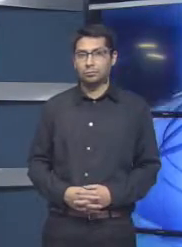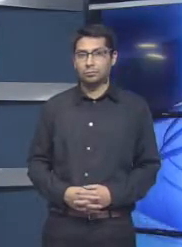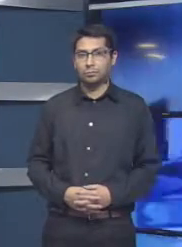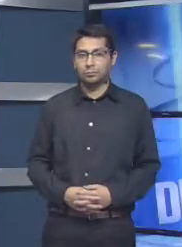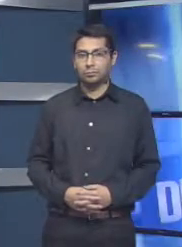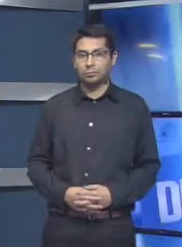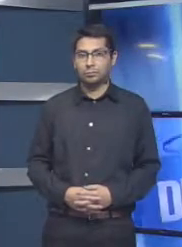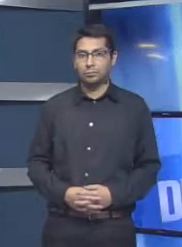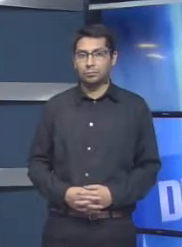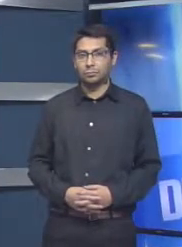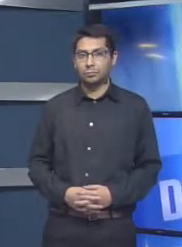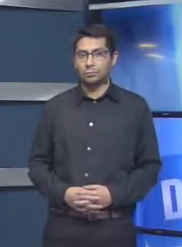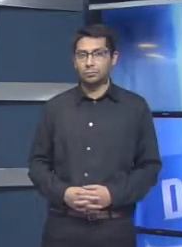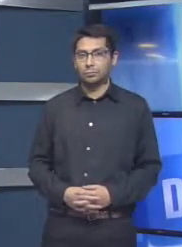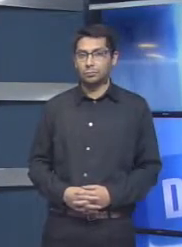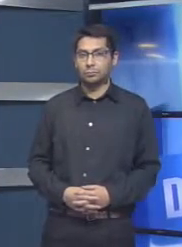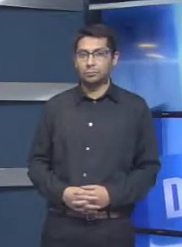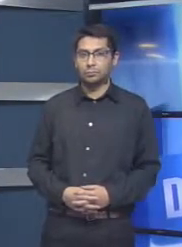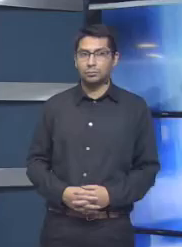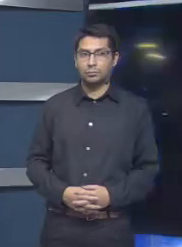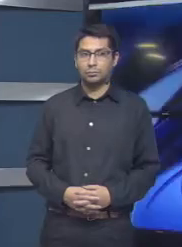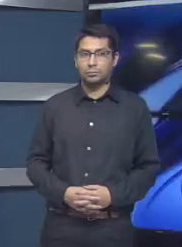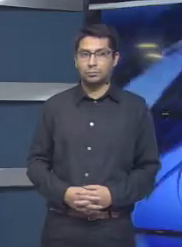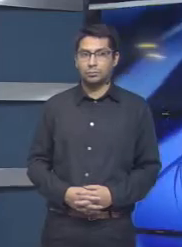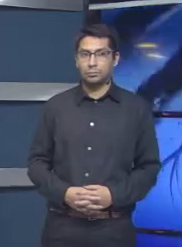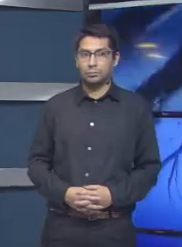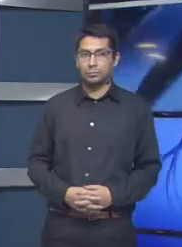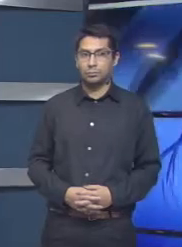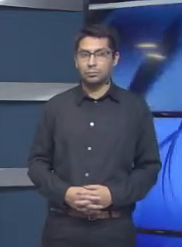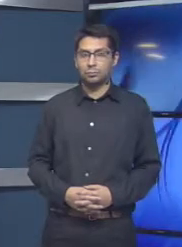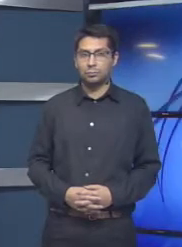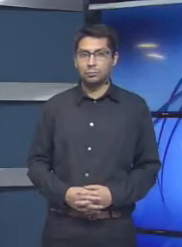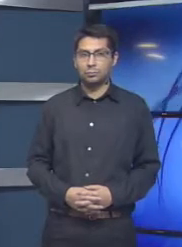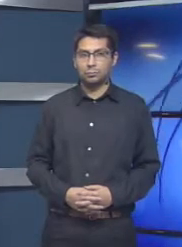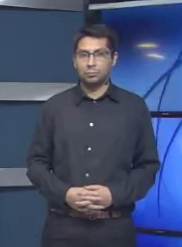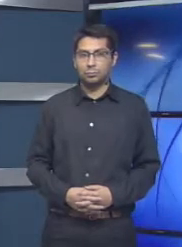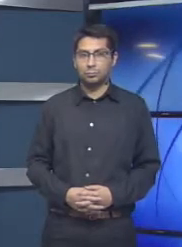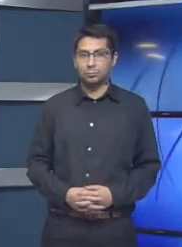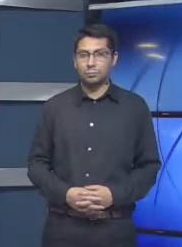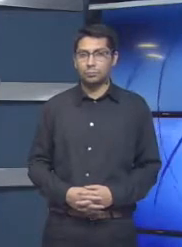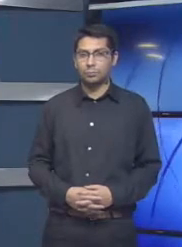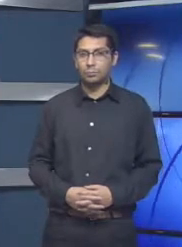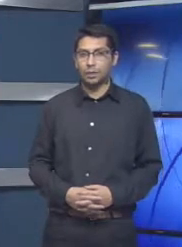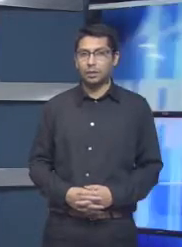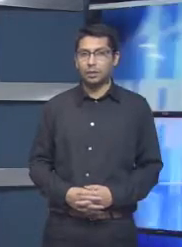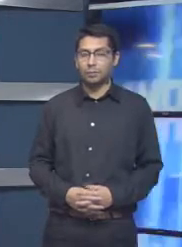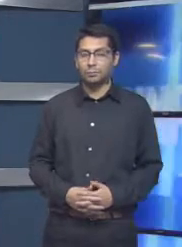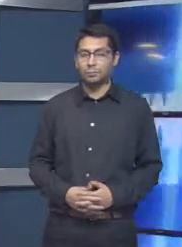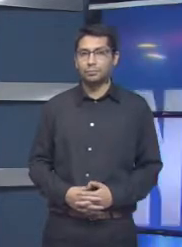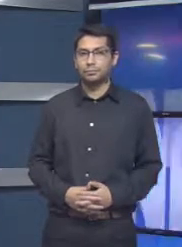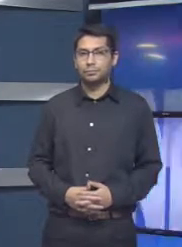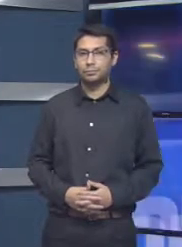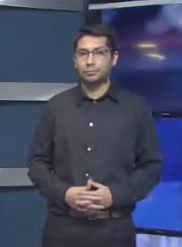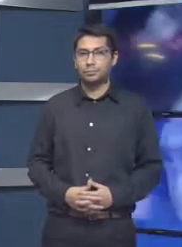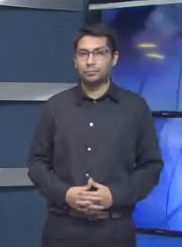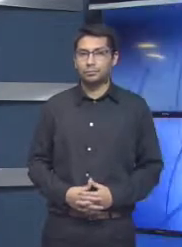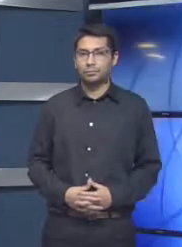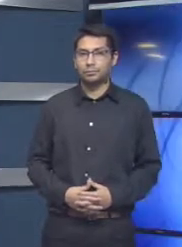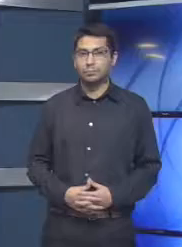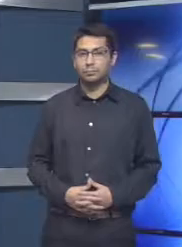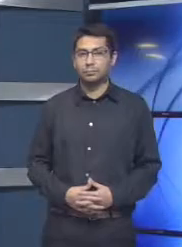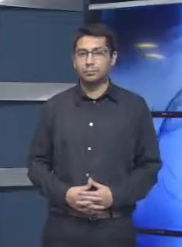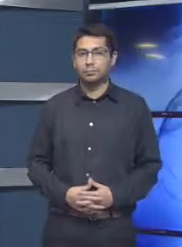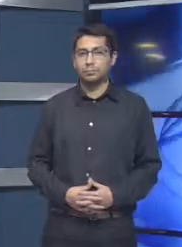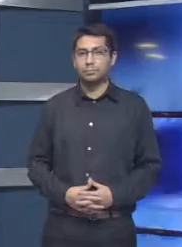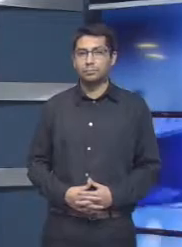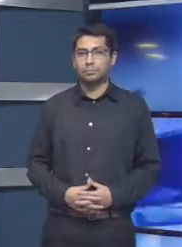que no estaban y que a partir de ahora lo vamos a tener. Bien. Nosotros lo hemos recibido con